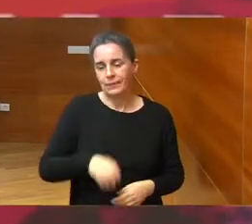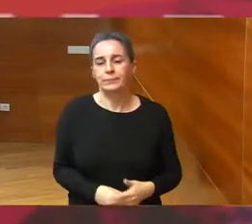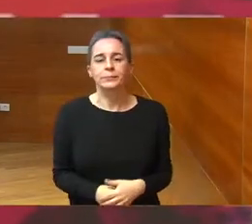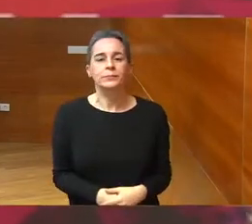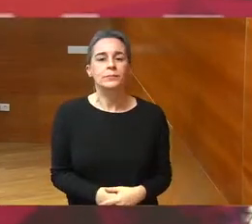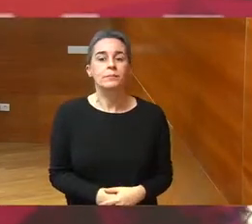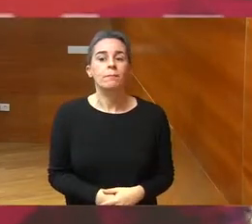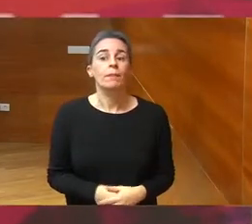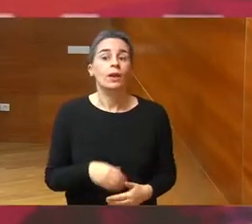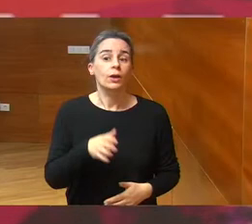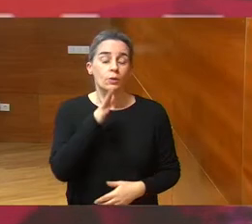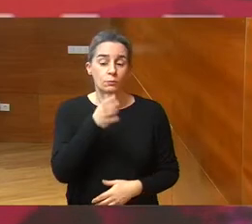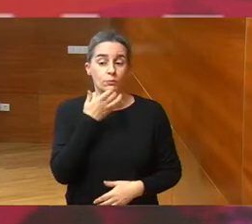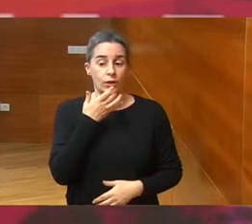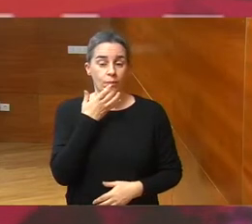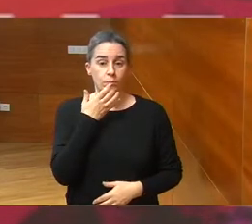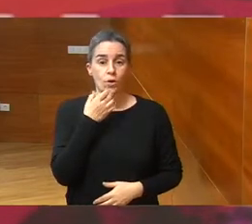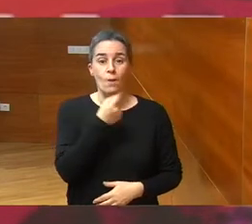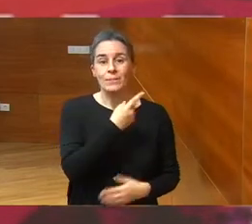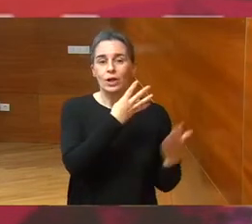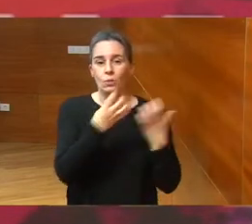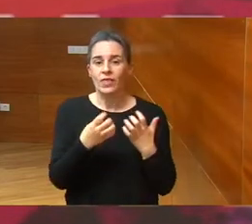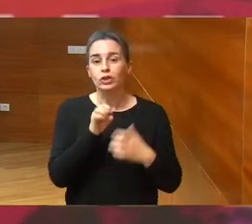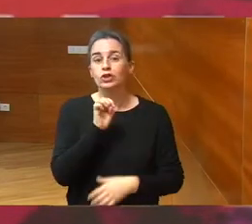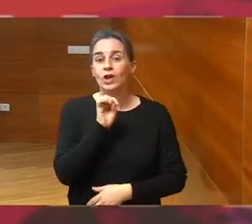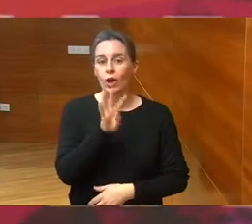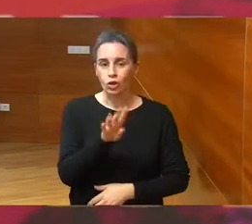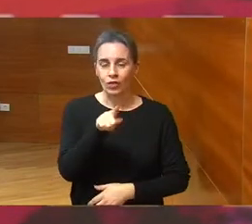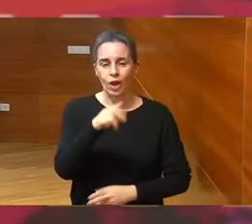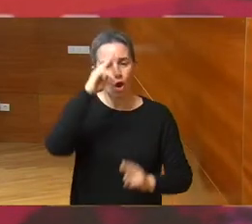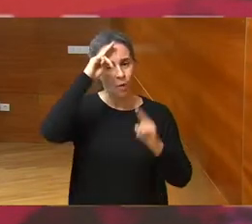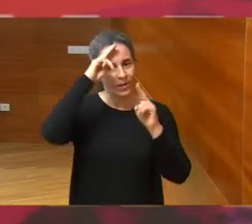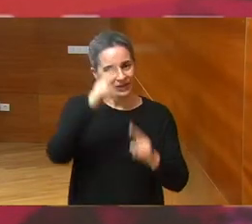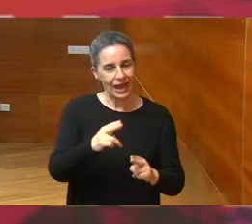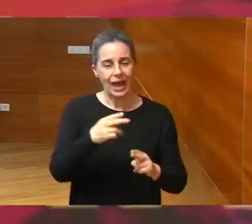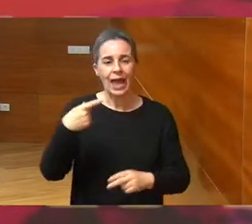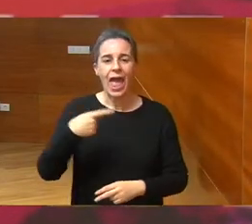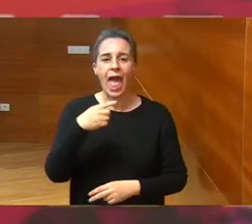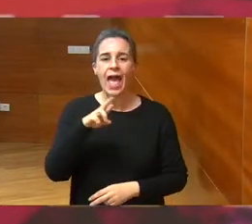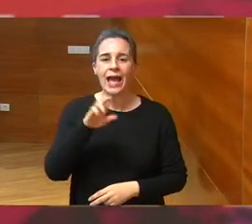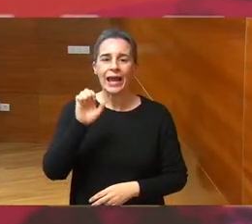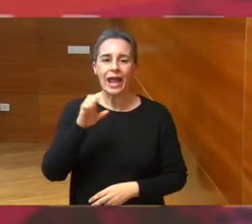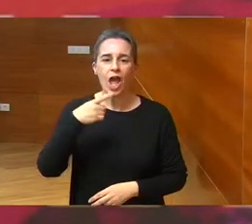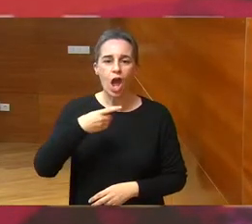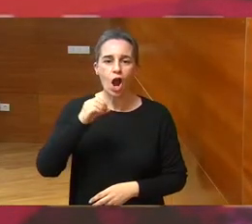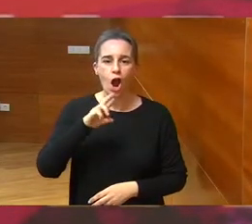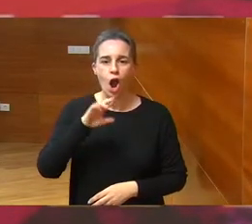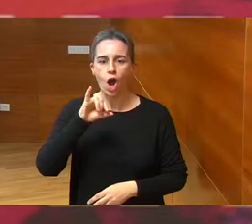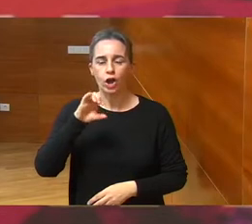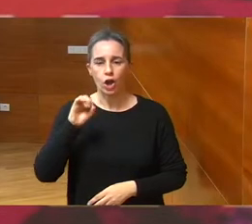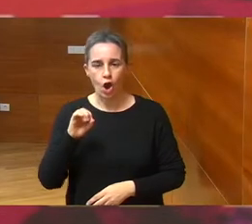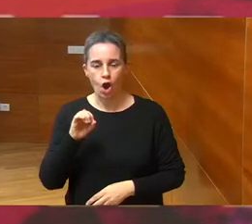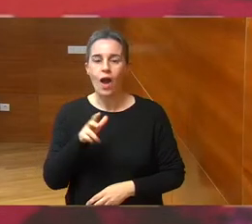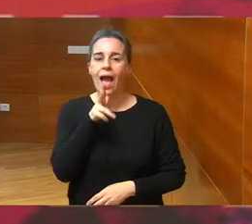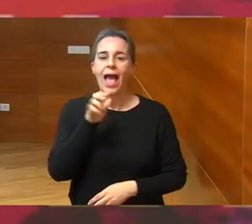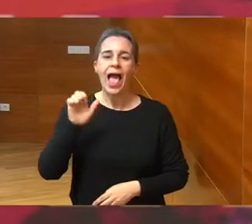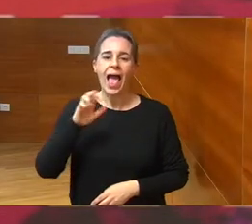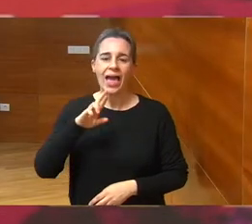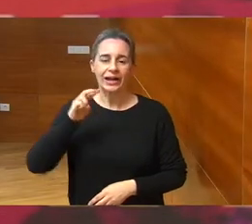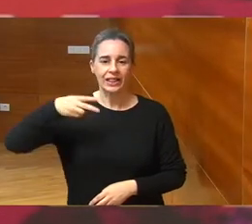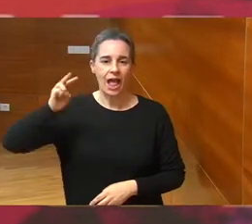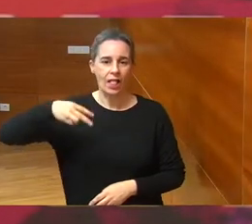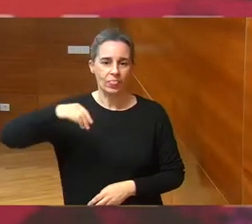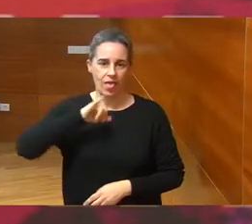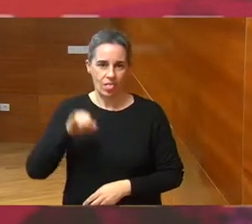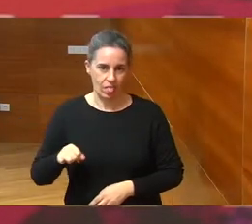otra referencia en 1914 en Gregorio Hernández hay otra fan otra obra no